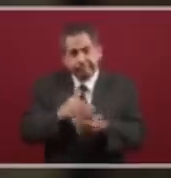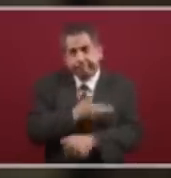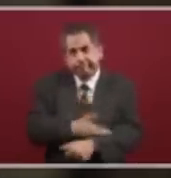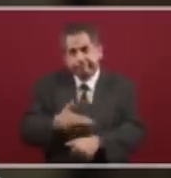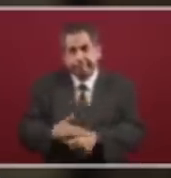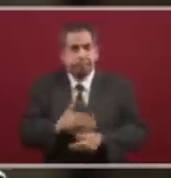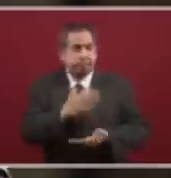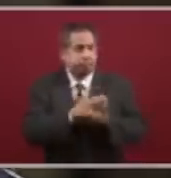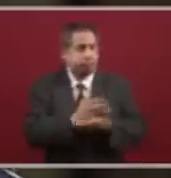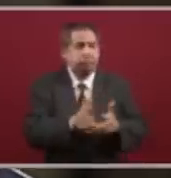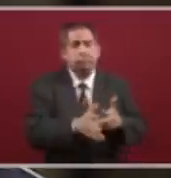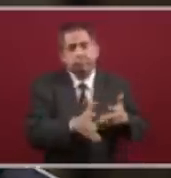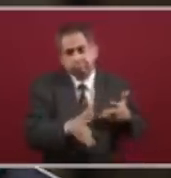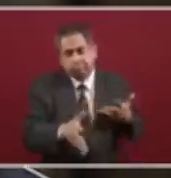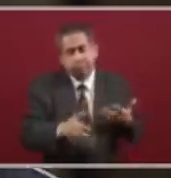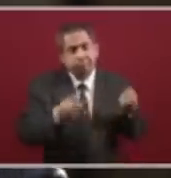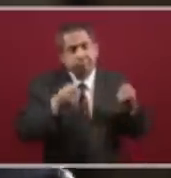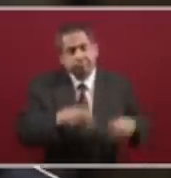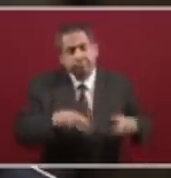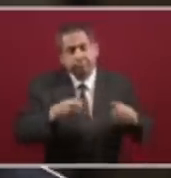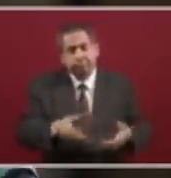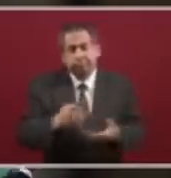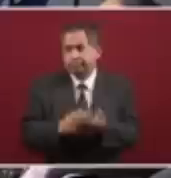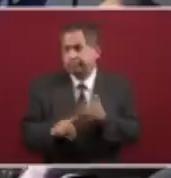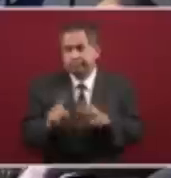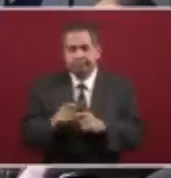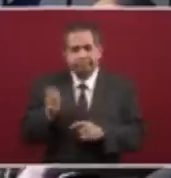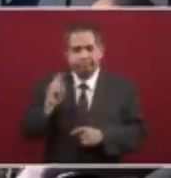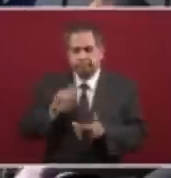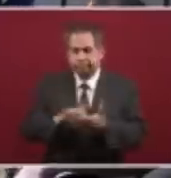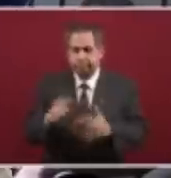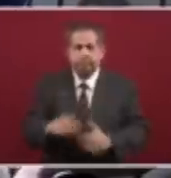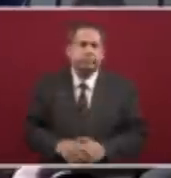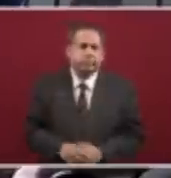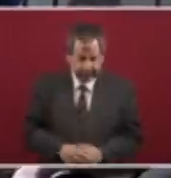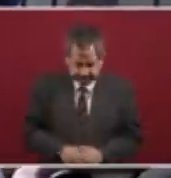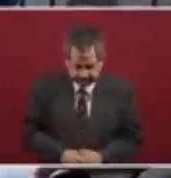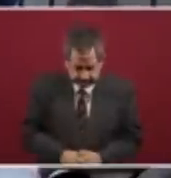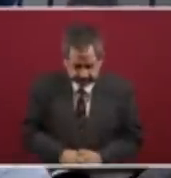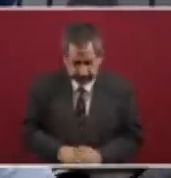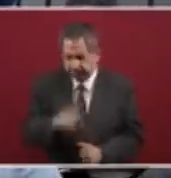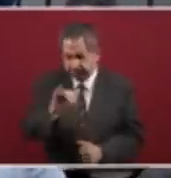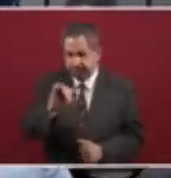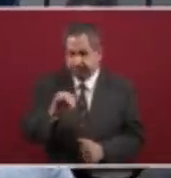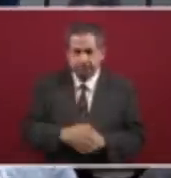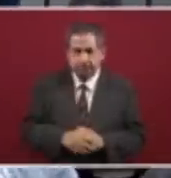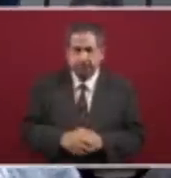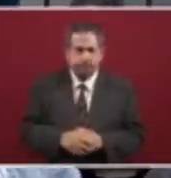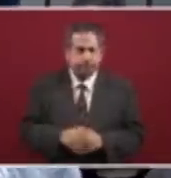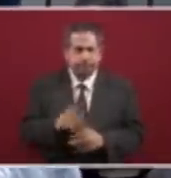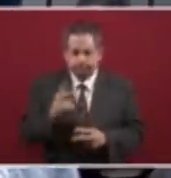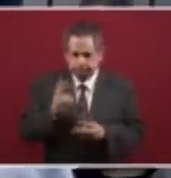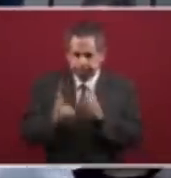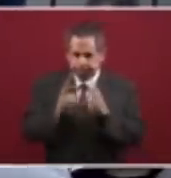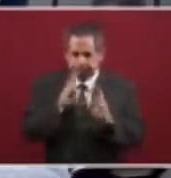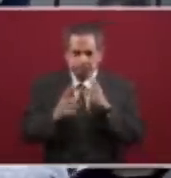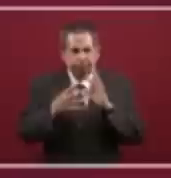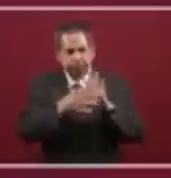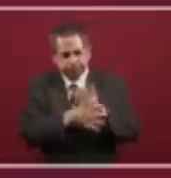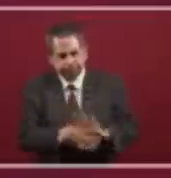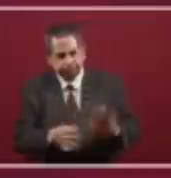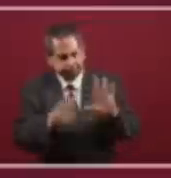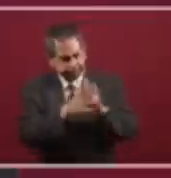paro éste ssd de personal fue apenas el viernes gracias si vamos a evitar que haya paros convenciendo